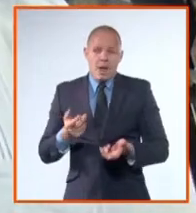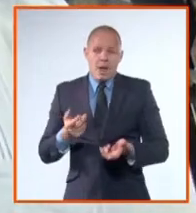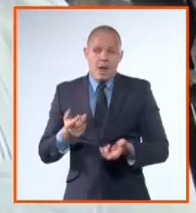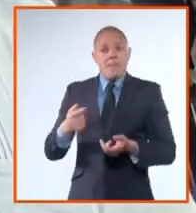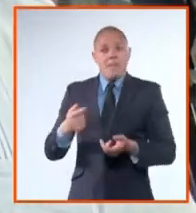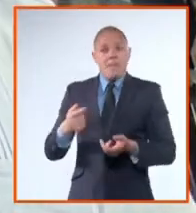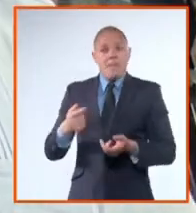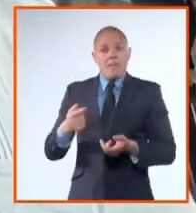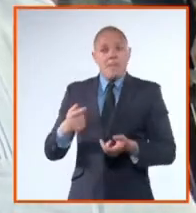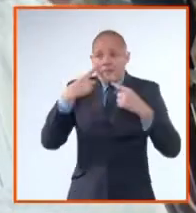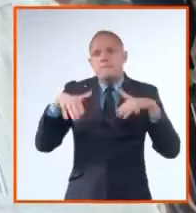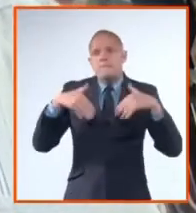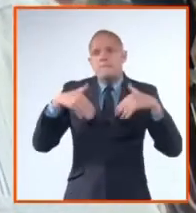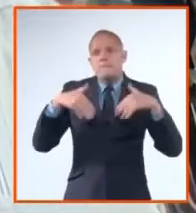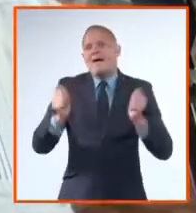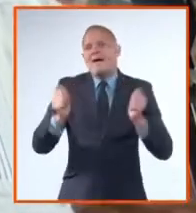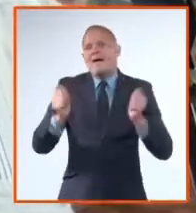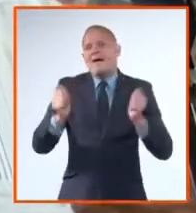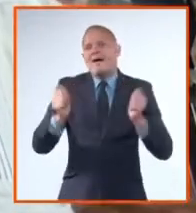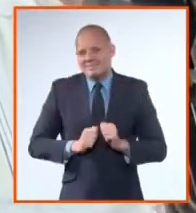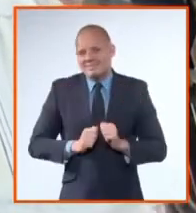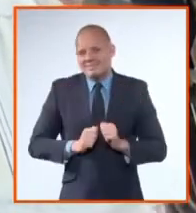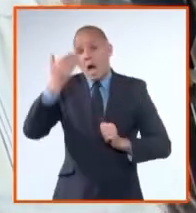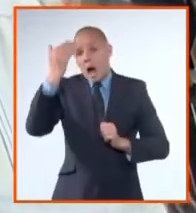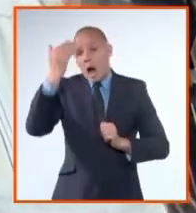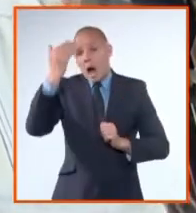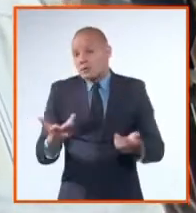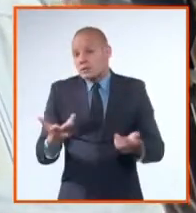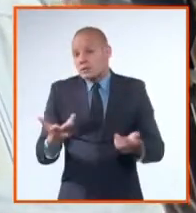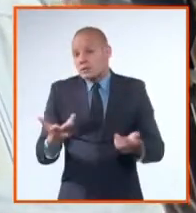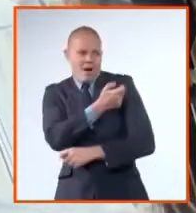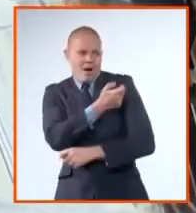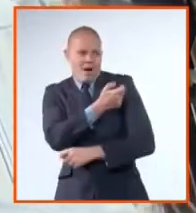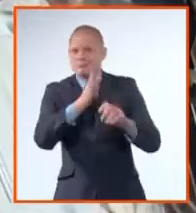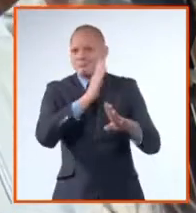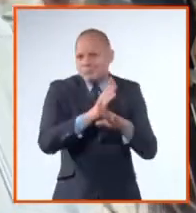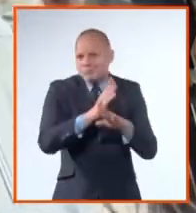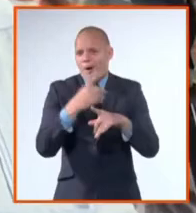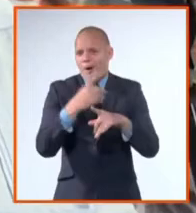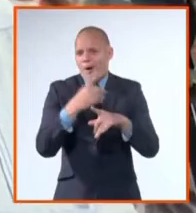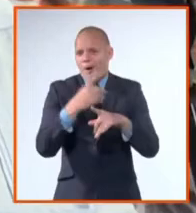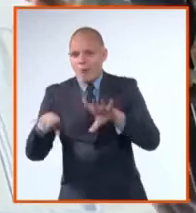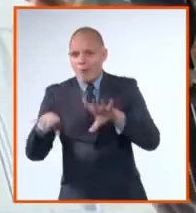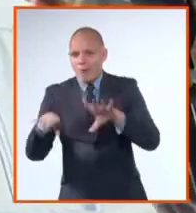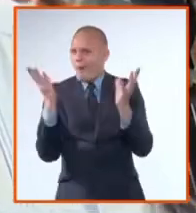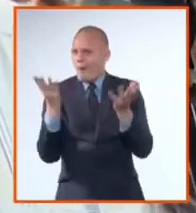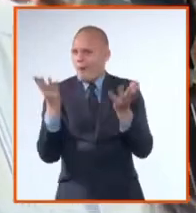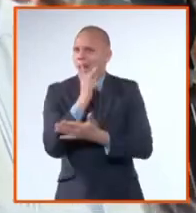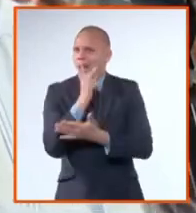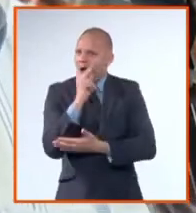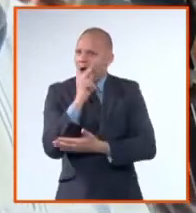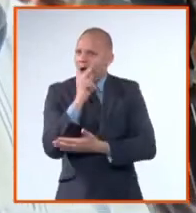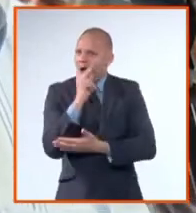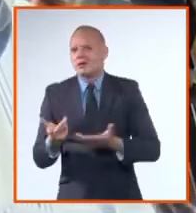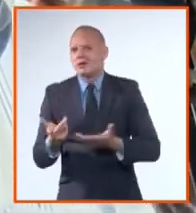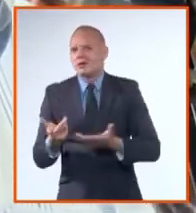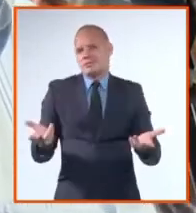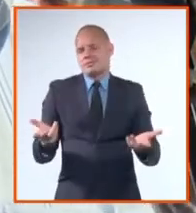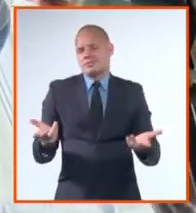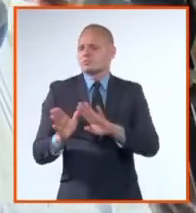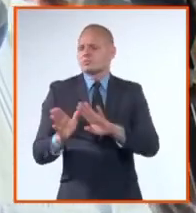aspecto. El otro aspecto que quería darle continuidad, ya lo esbozó